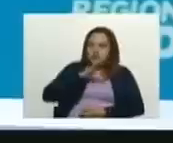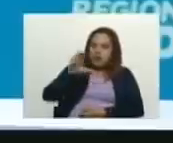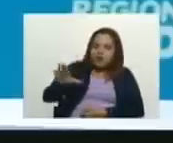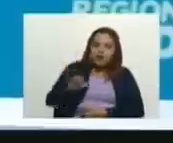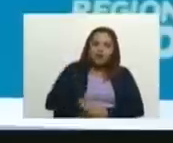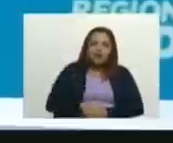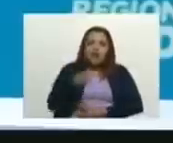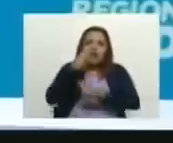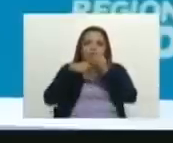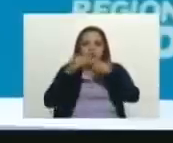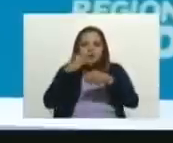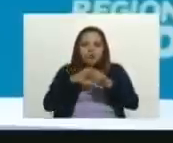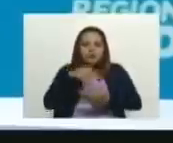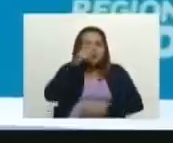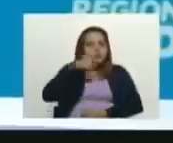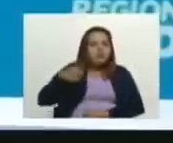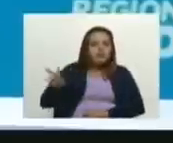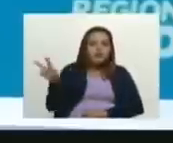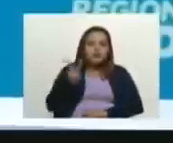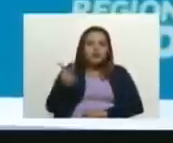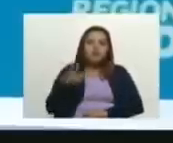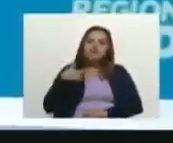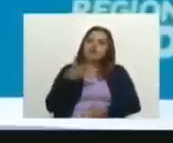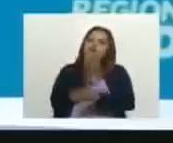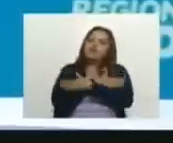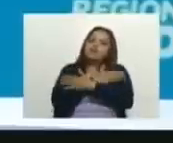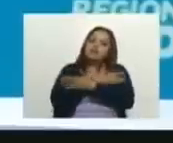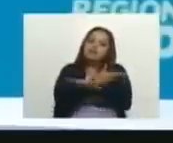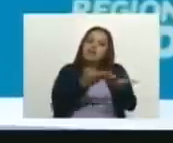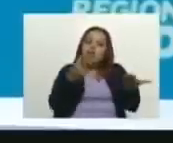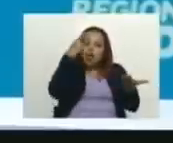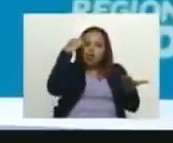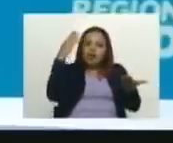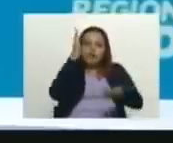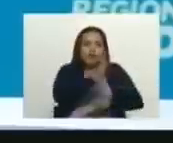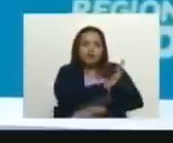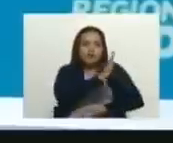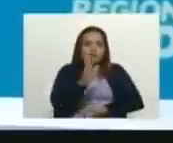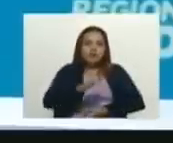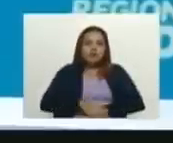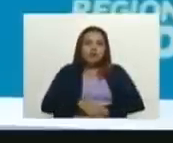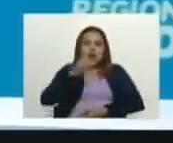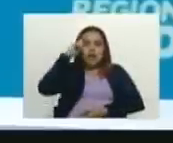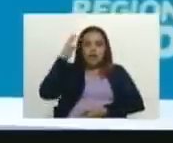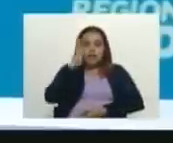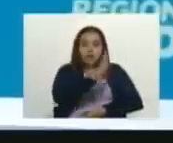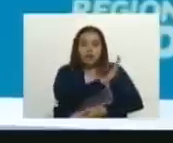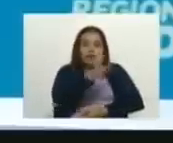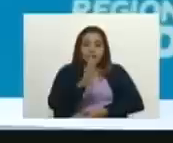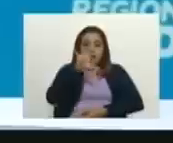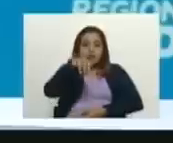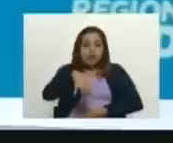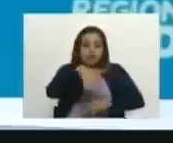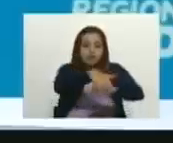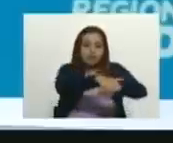de alimentación para el pueblo de Venezuela. Los felicito, pues. Que Dios me lo bendiga. Que Dios bendiga al Estado Trujillo.